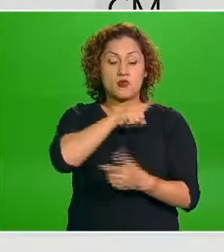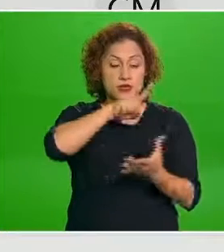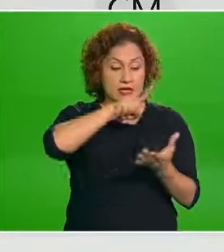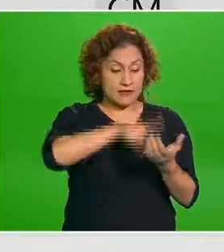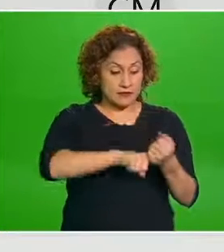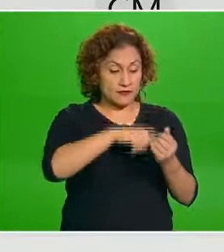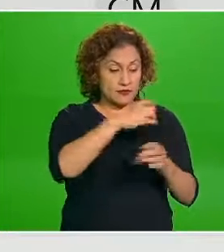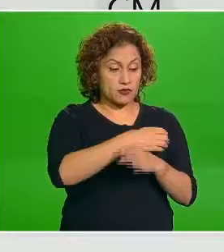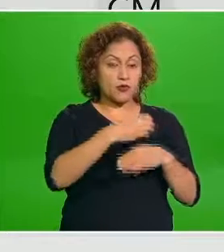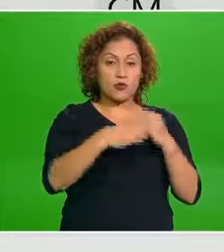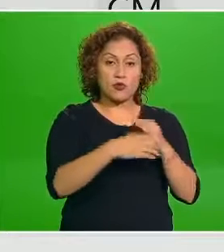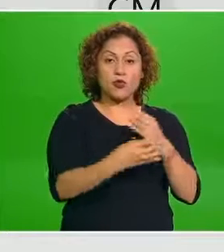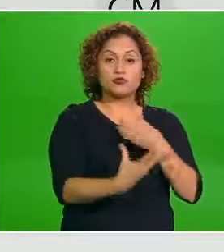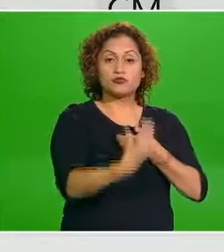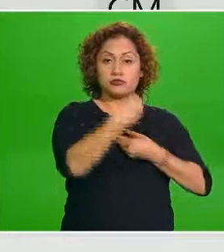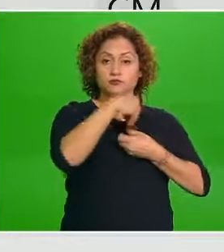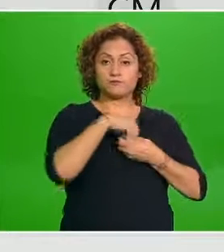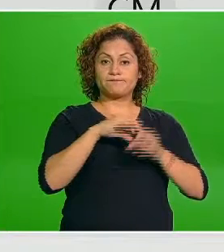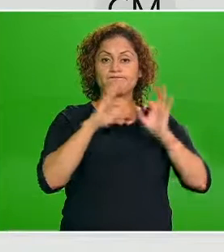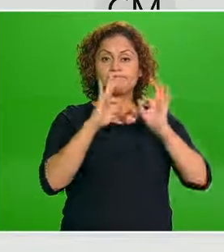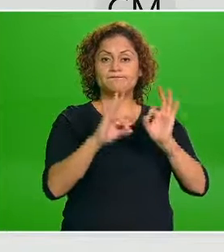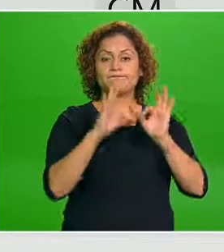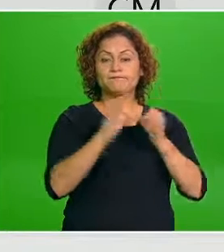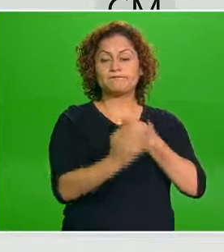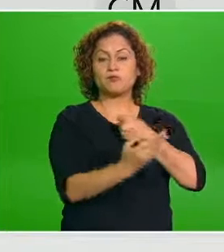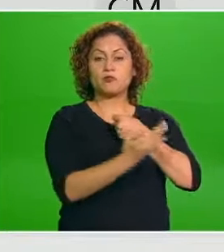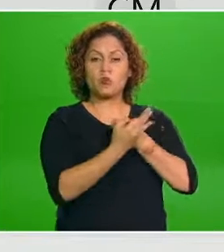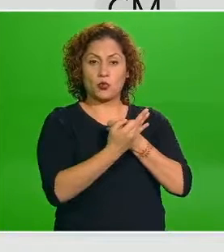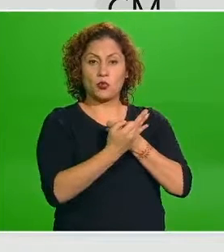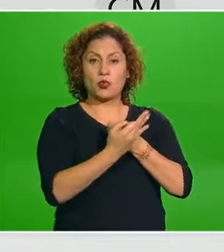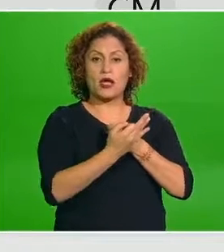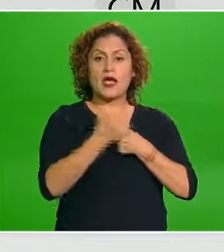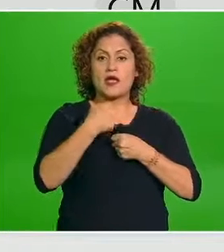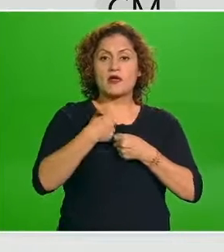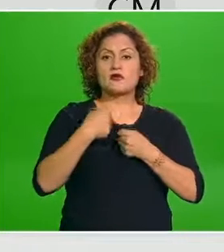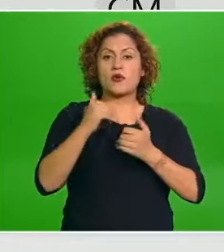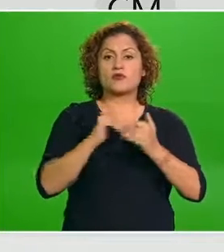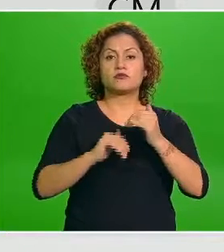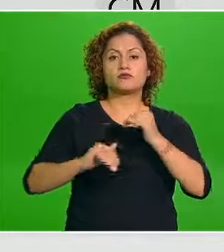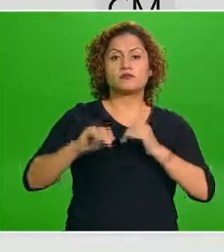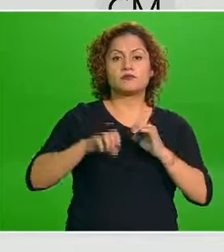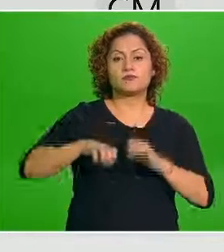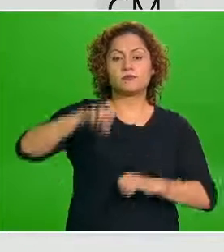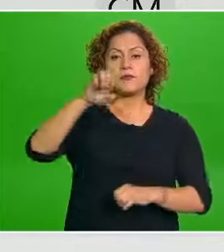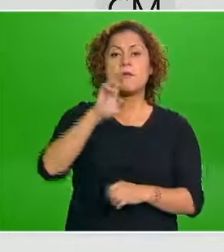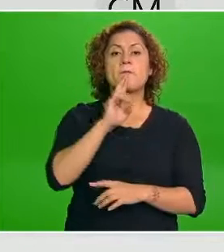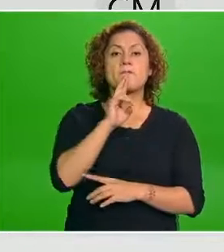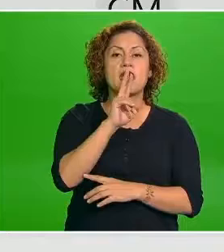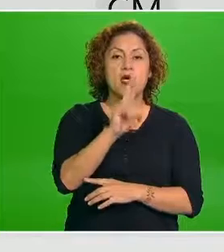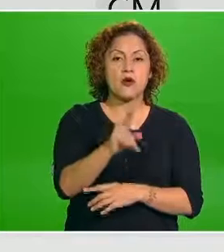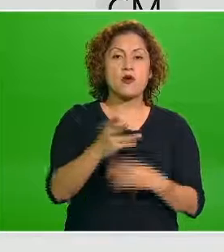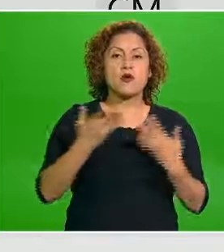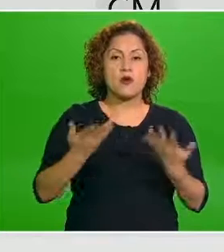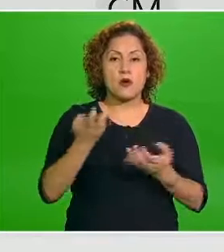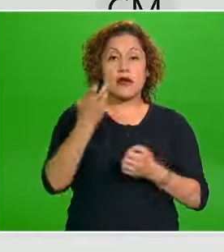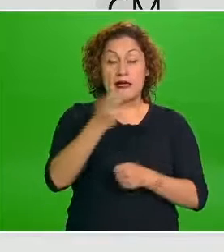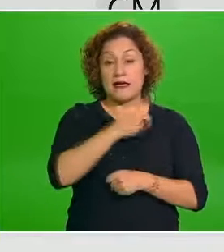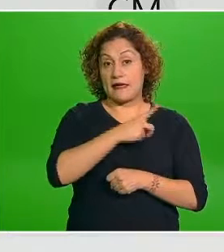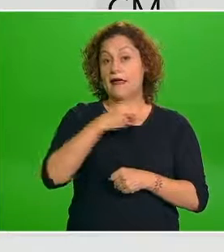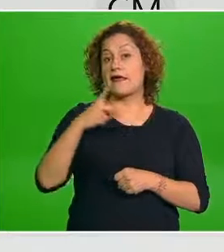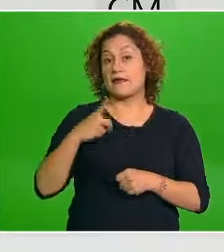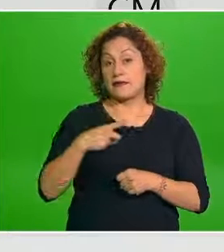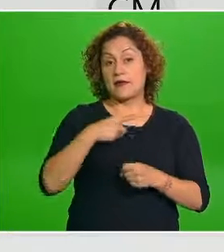fisiológicas con el objetivo de asegurar un adecuado crecimiento y desarrollo. Por tanto, debe ser equilibrada